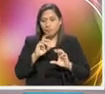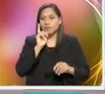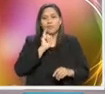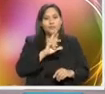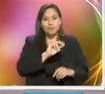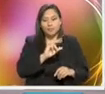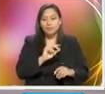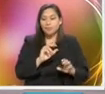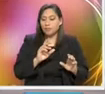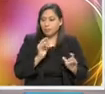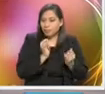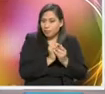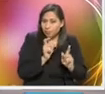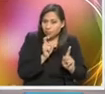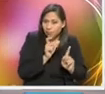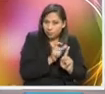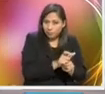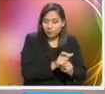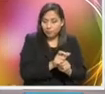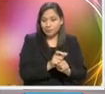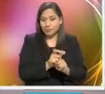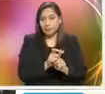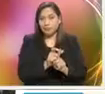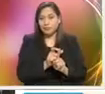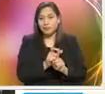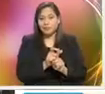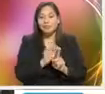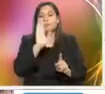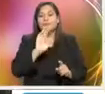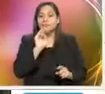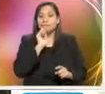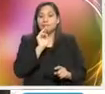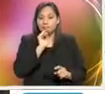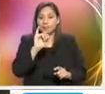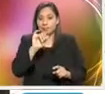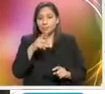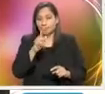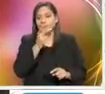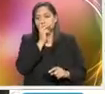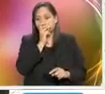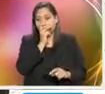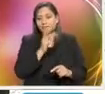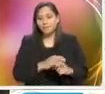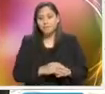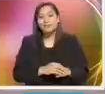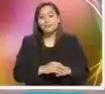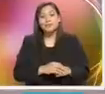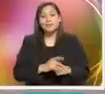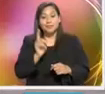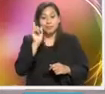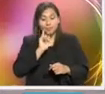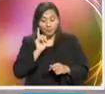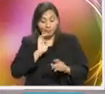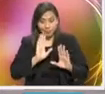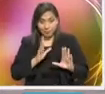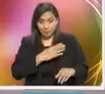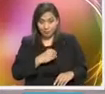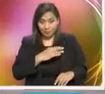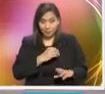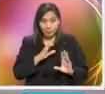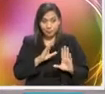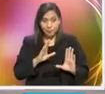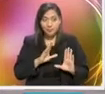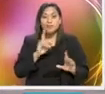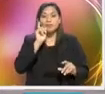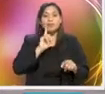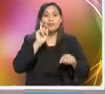hecho los protegen también. Como mamás. Como mamás, pero los papás. Sí, y de hecho las hembras una vez que se reproducen hay que retirar